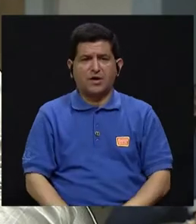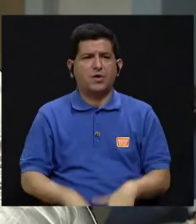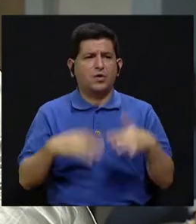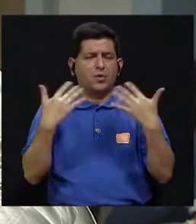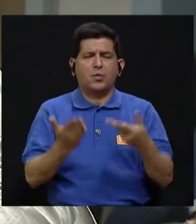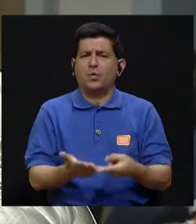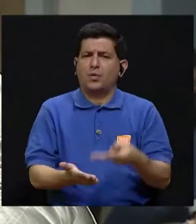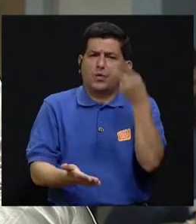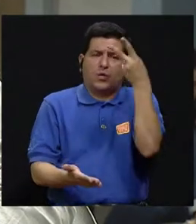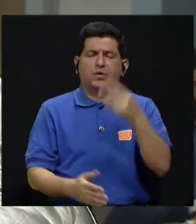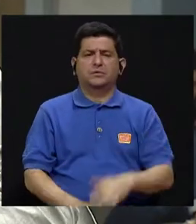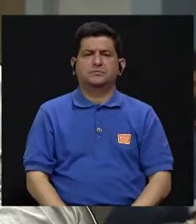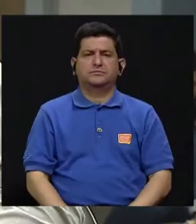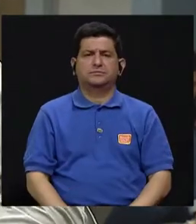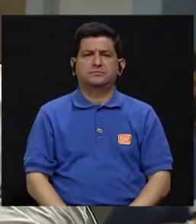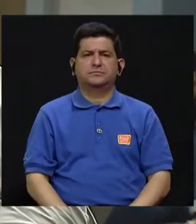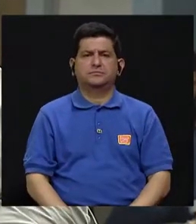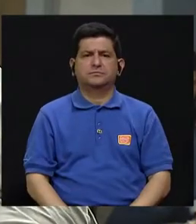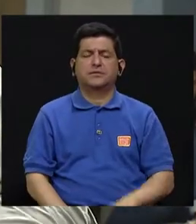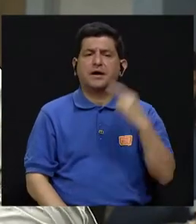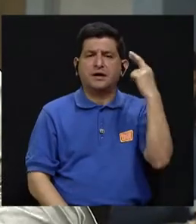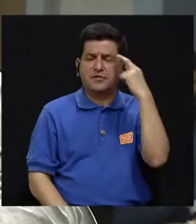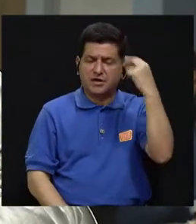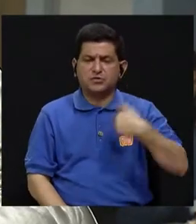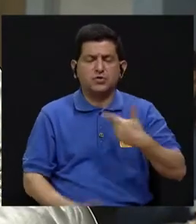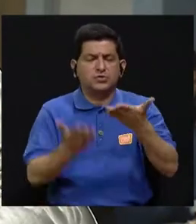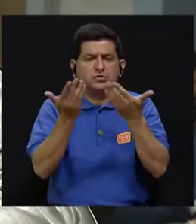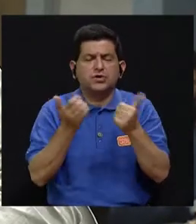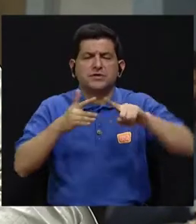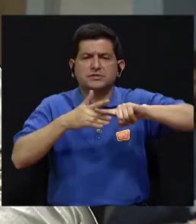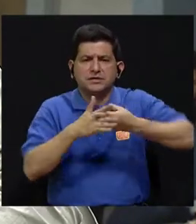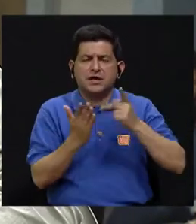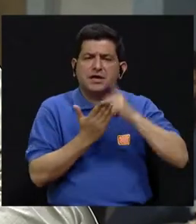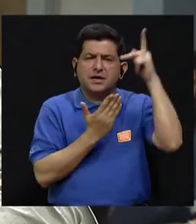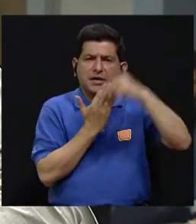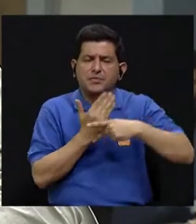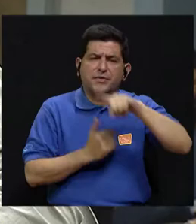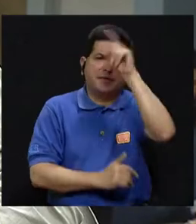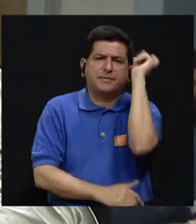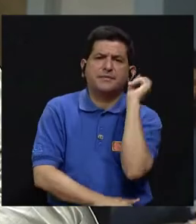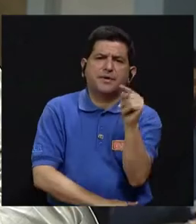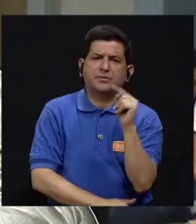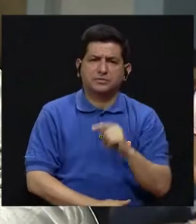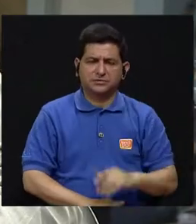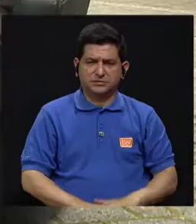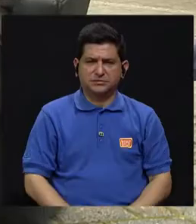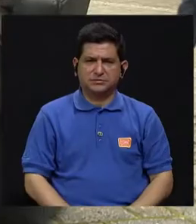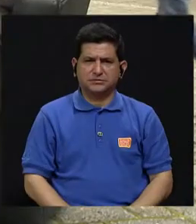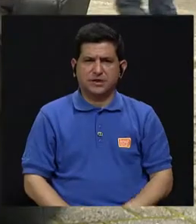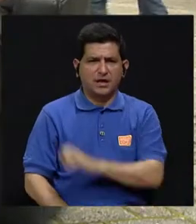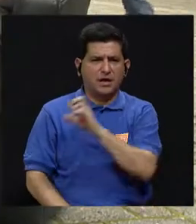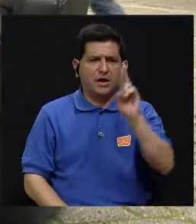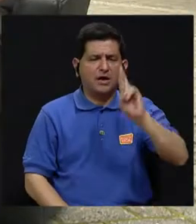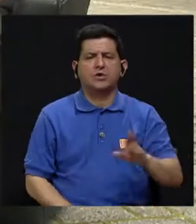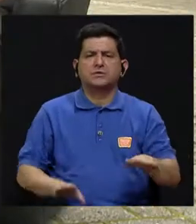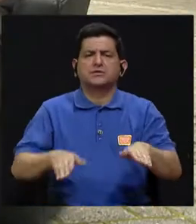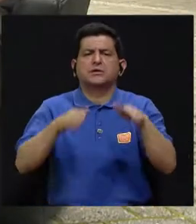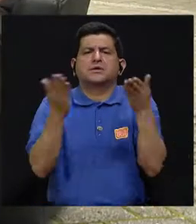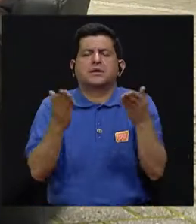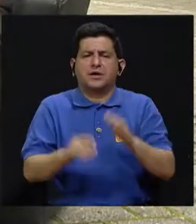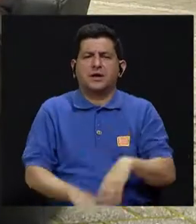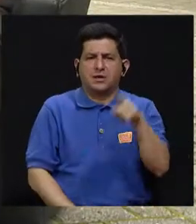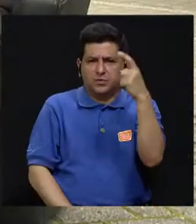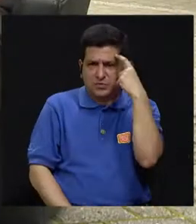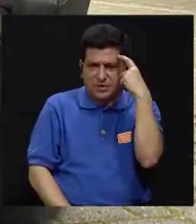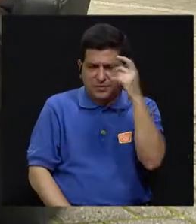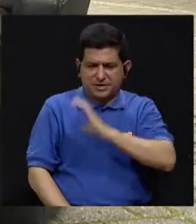son sumamente valiosas. Don Johan, por eso es que quisiera comenzar este programa preguntándole cómo estamos en Costa Rica,